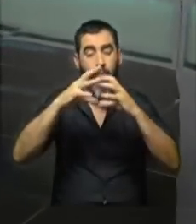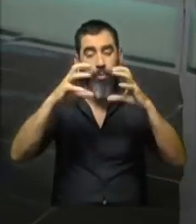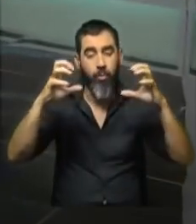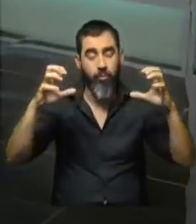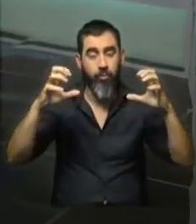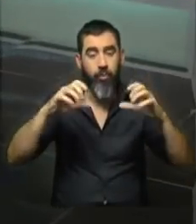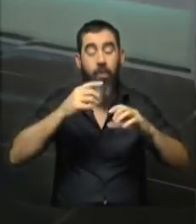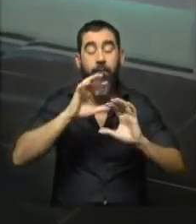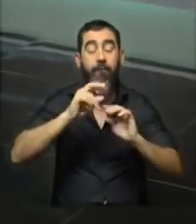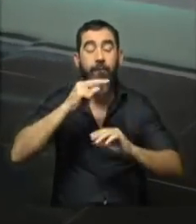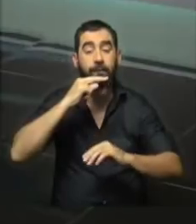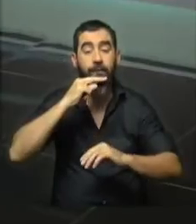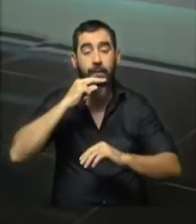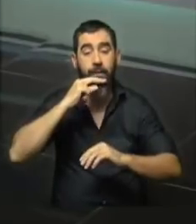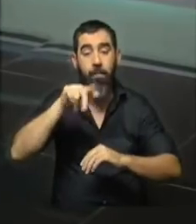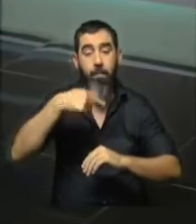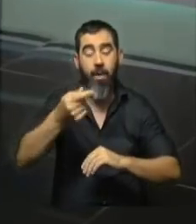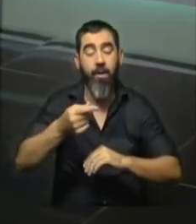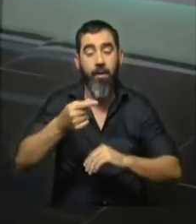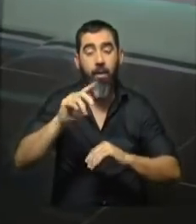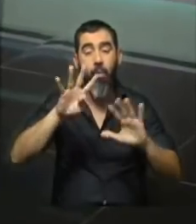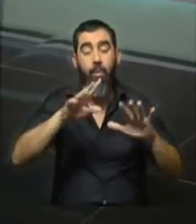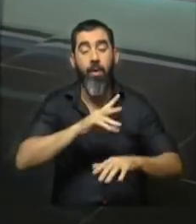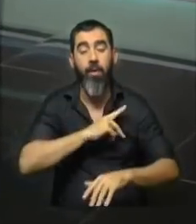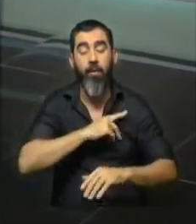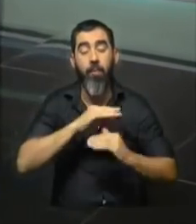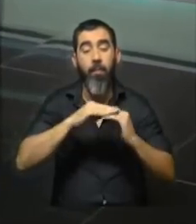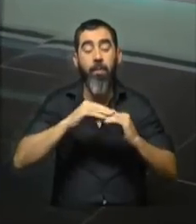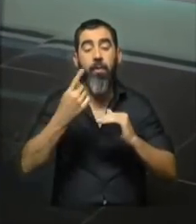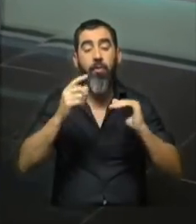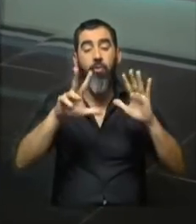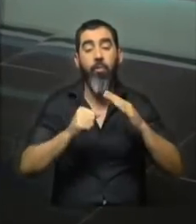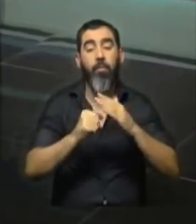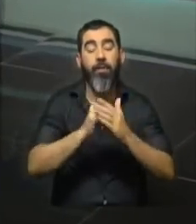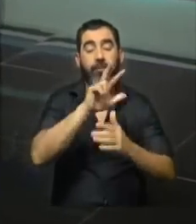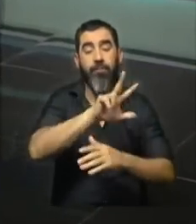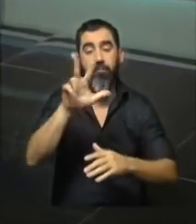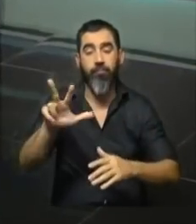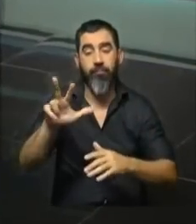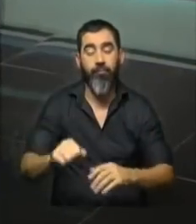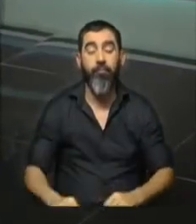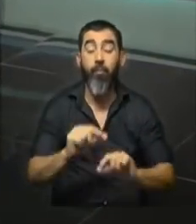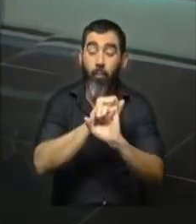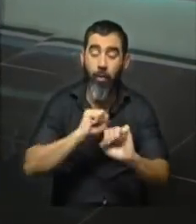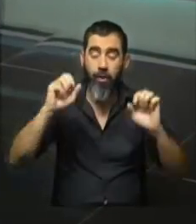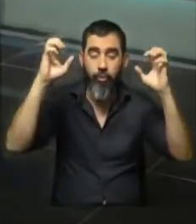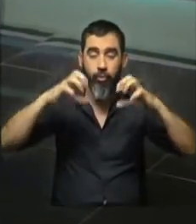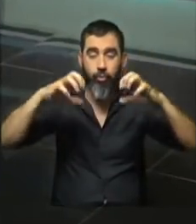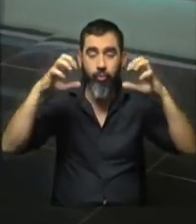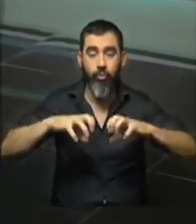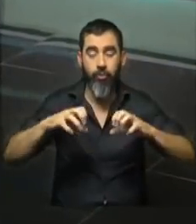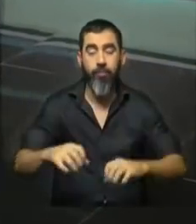algo nuboso. Para el viernes, mañana viernes 9 de diciembre, mínima 18, máxima de 33 con posibles